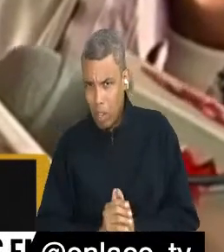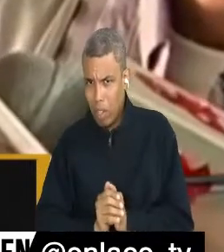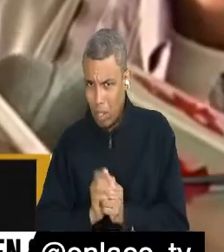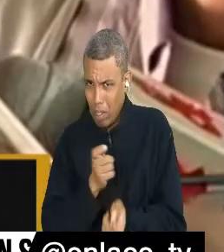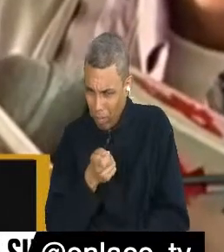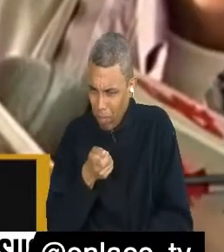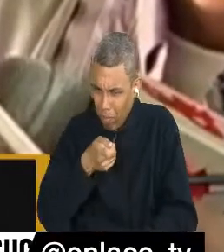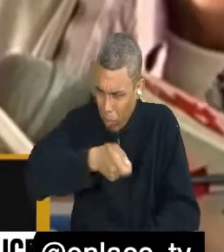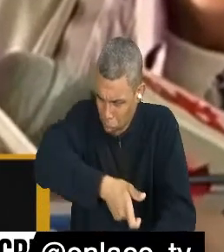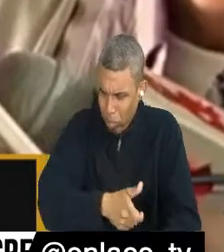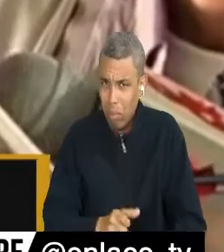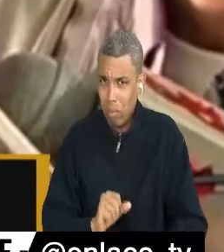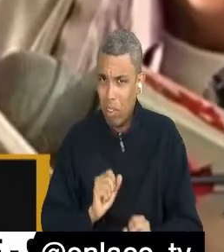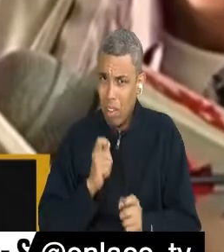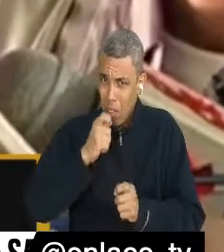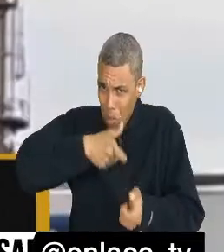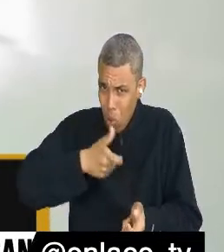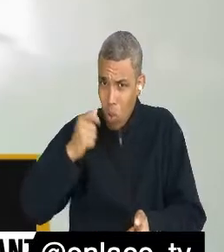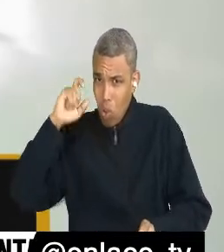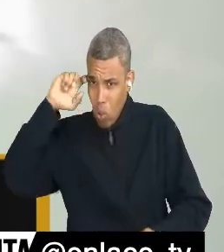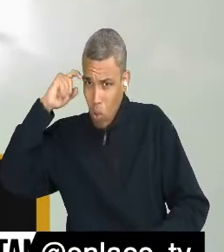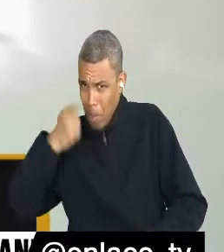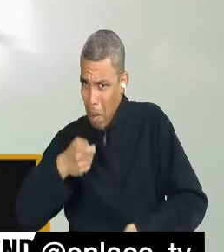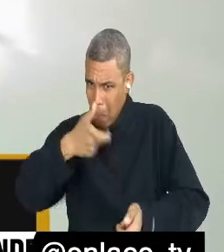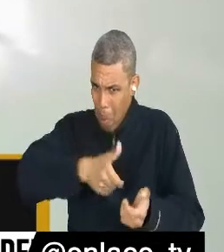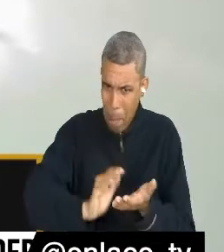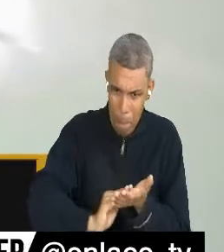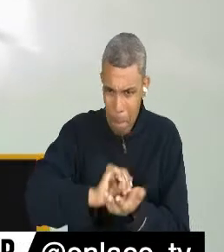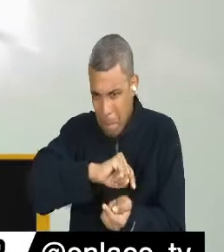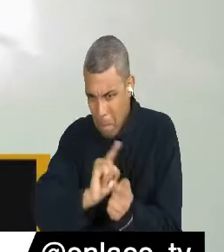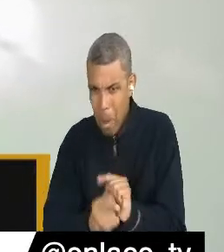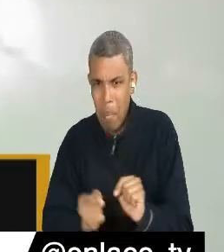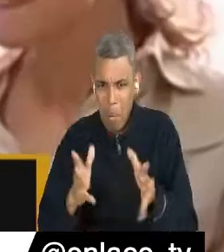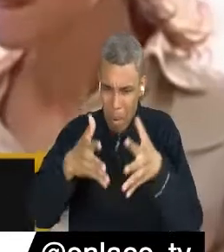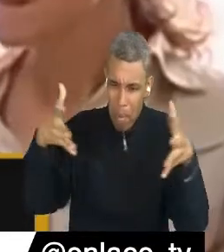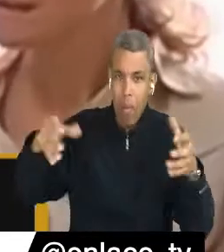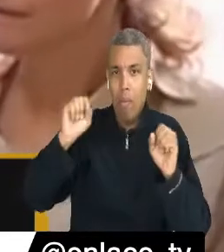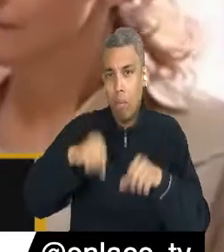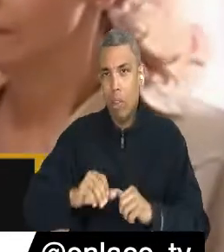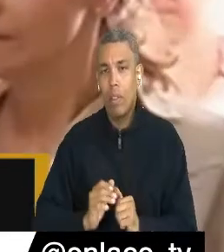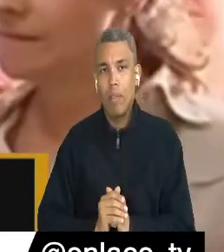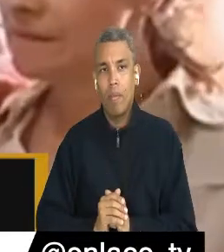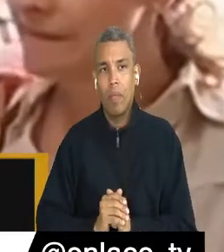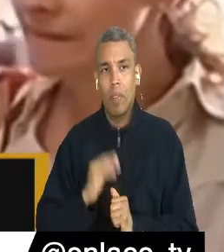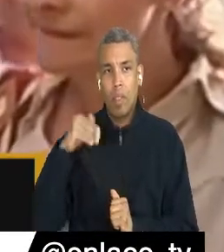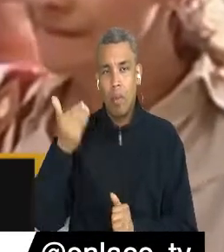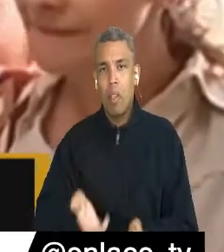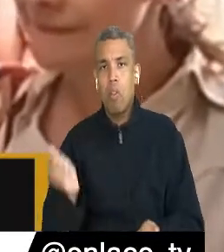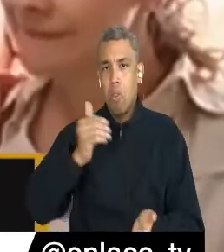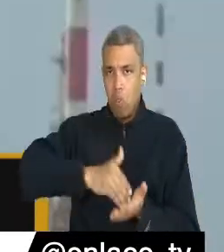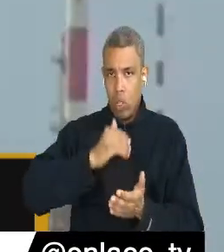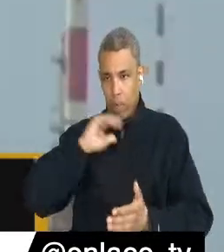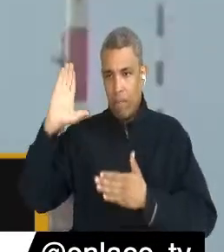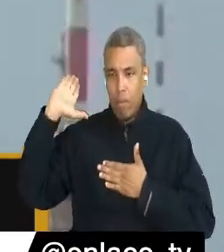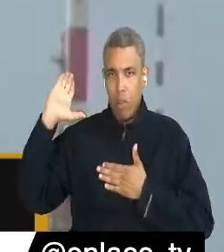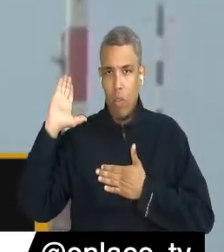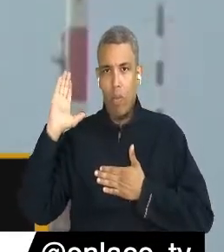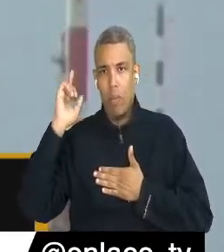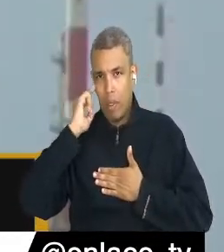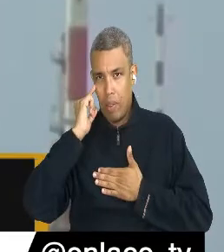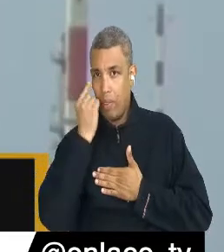está viento en popa. En su visita a los trabajos de la Ruta del Sol, volvió a comprometerse en esta